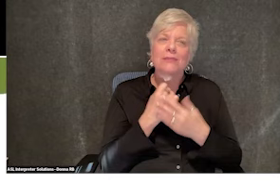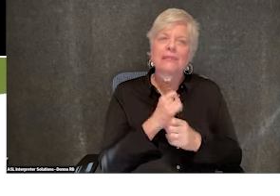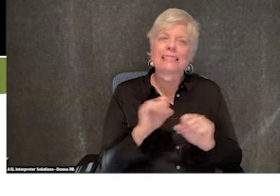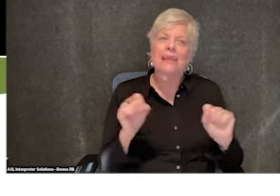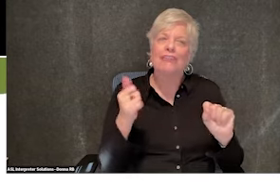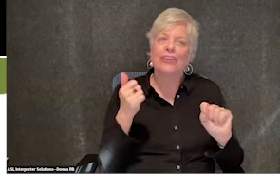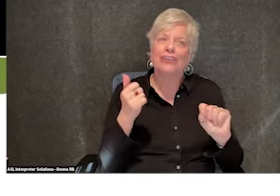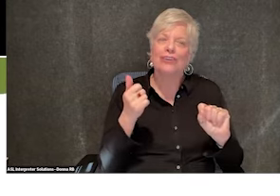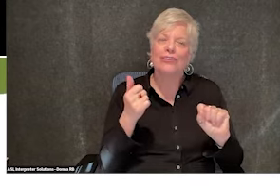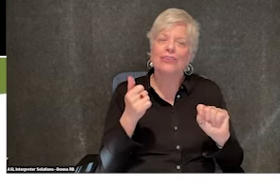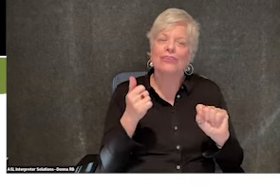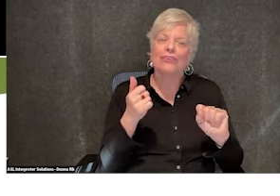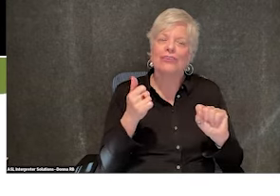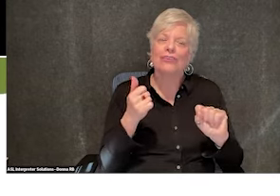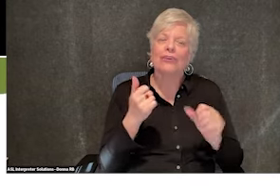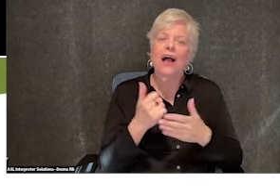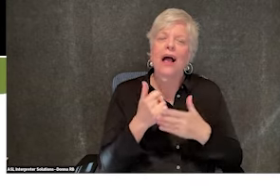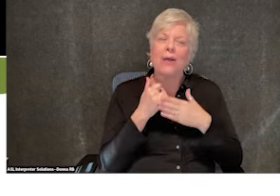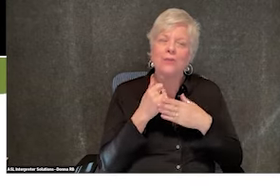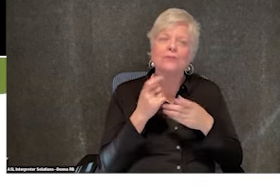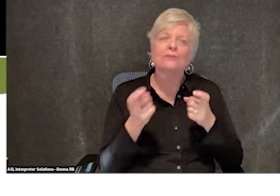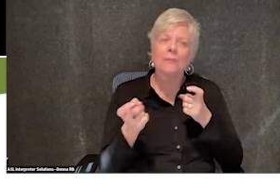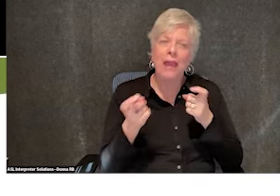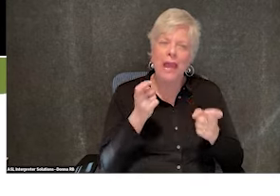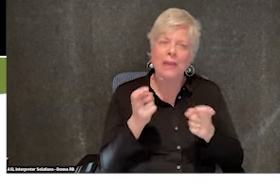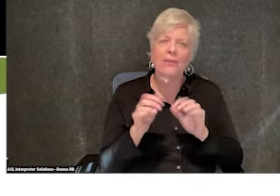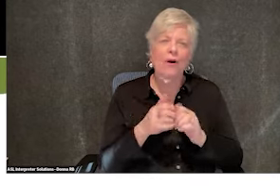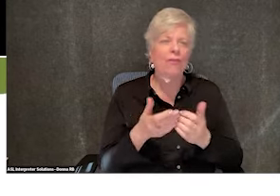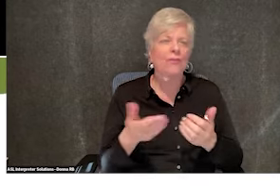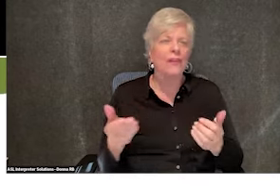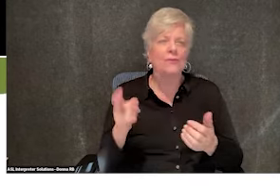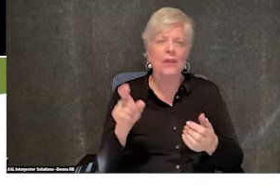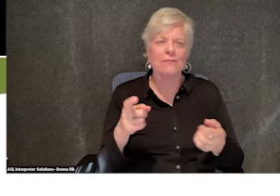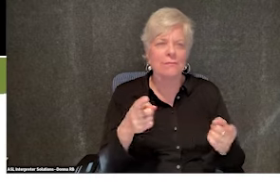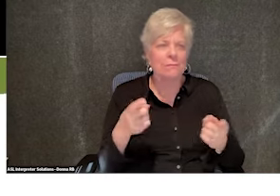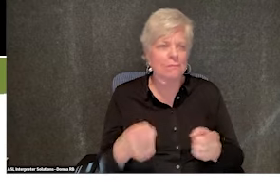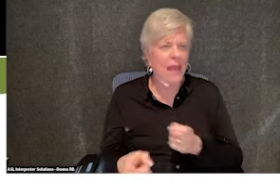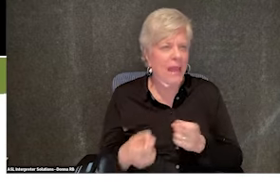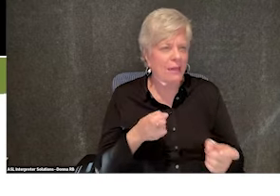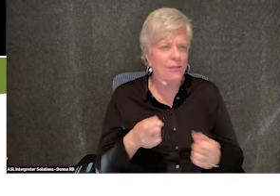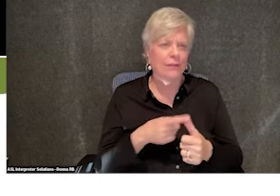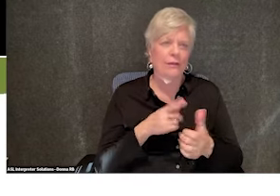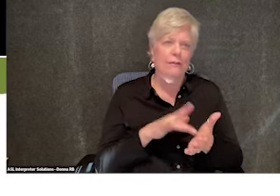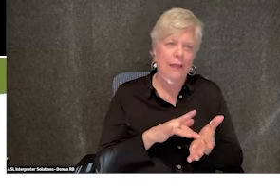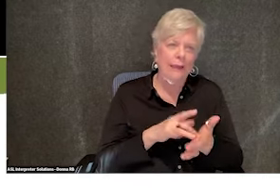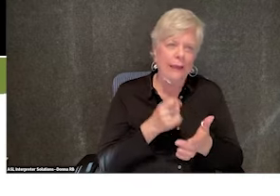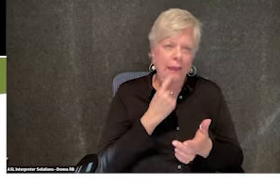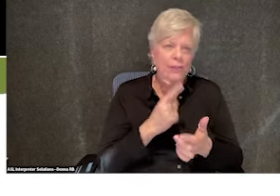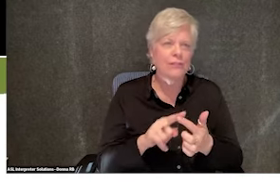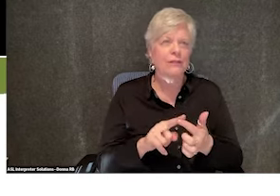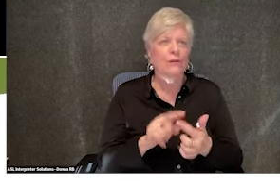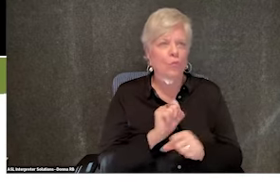importantes, médicos, medicinas, cosas para diversión. Es muy emocionante en